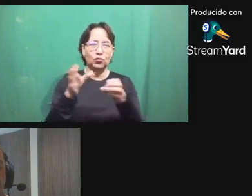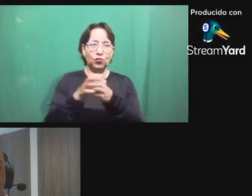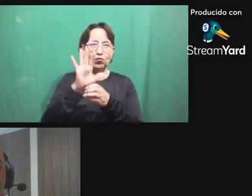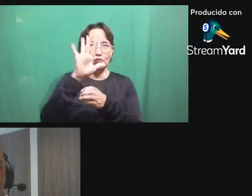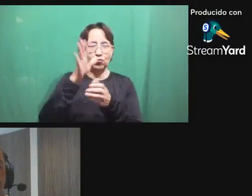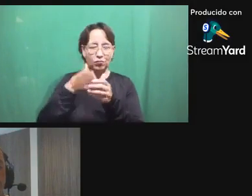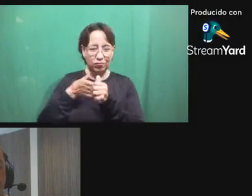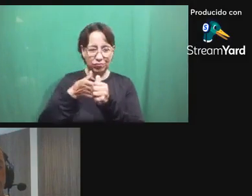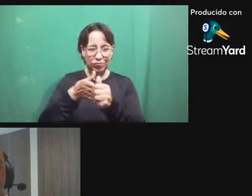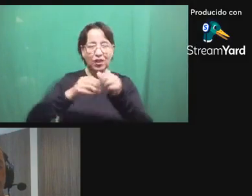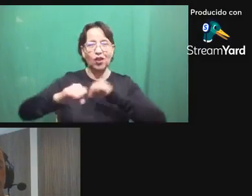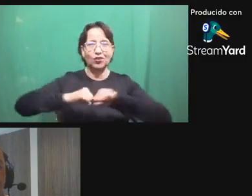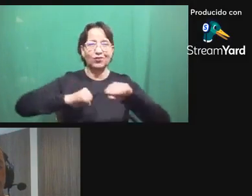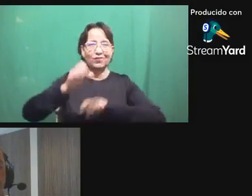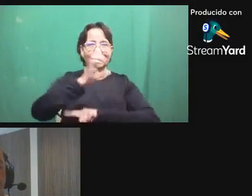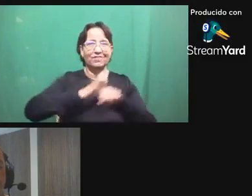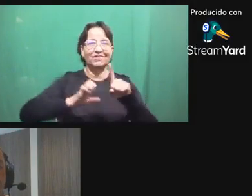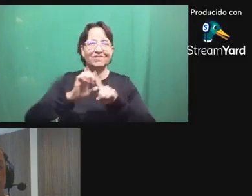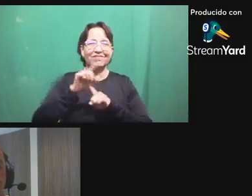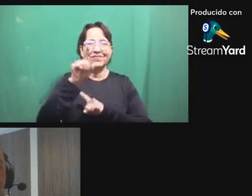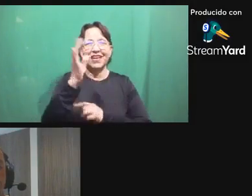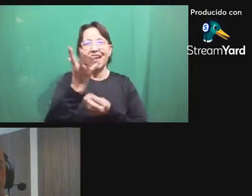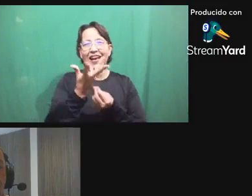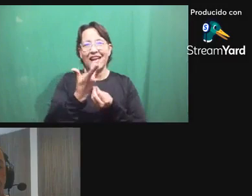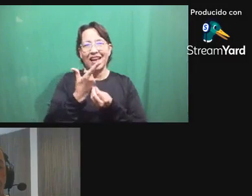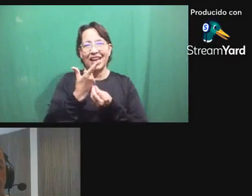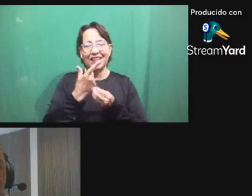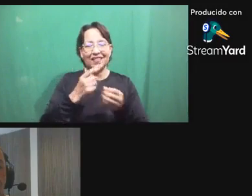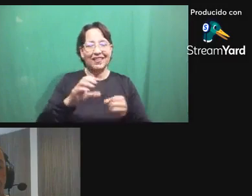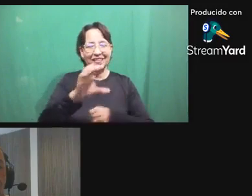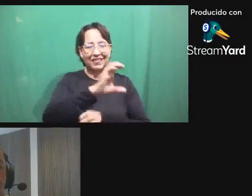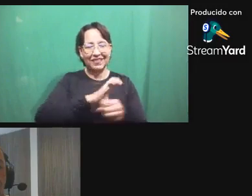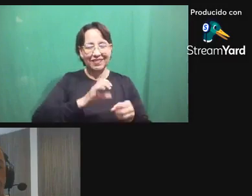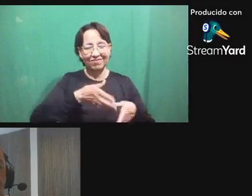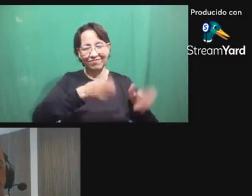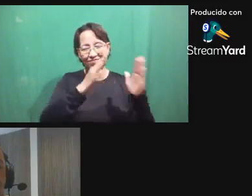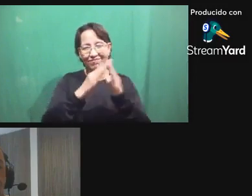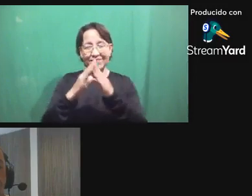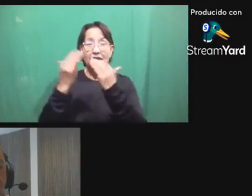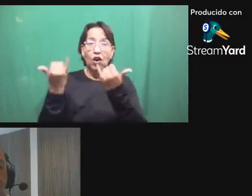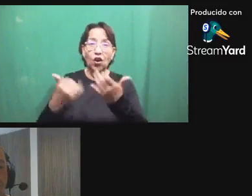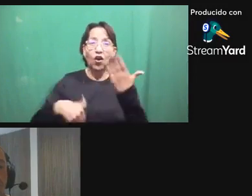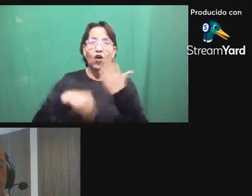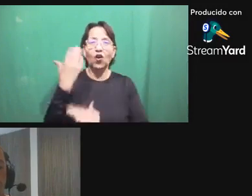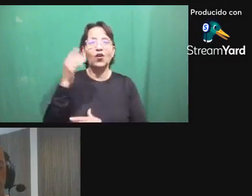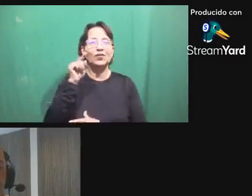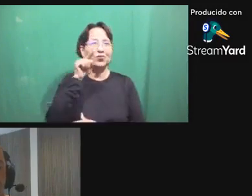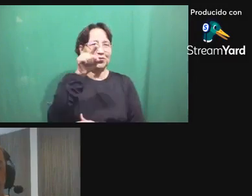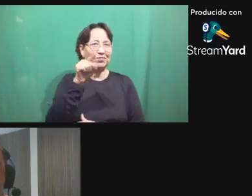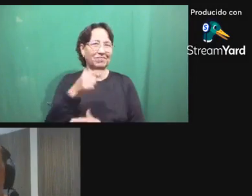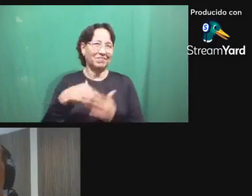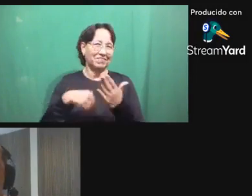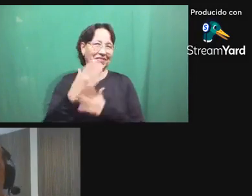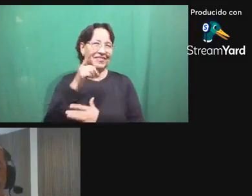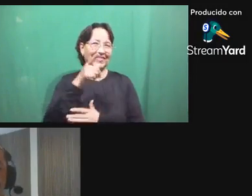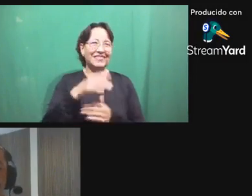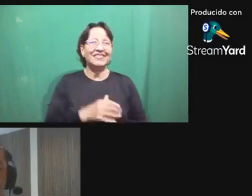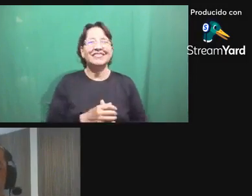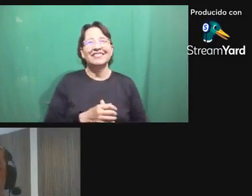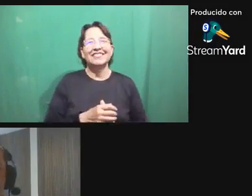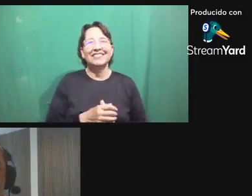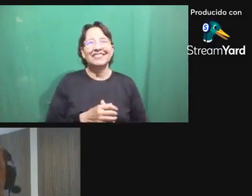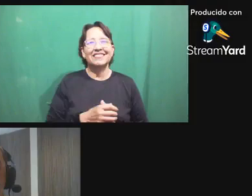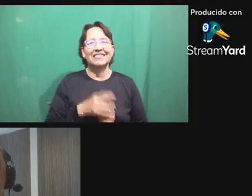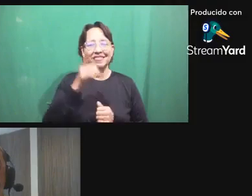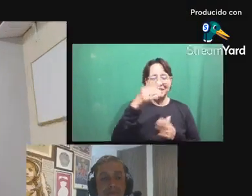y gestor cultural de proyectos de arte urbano. El día de hoy vamos a iniciar pues contigo, Yair. Te doy el uso de